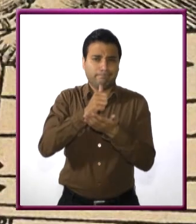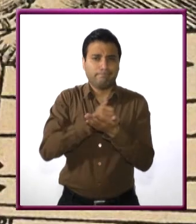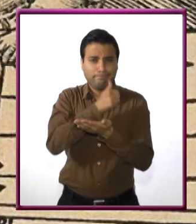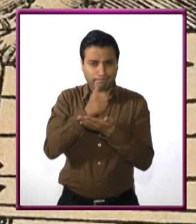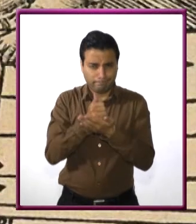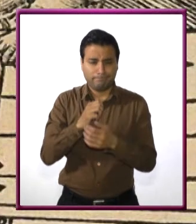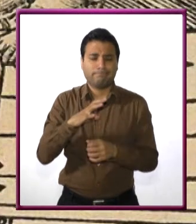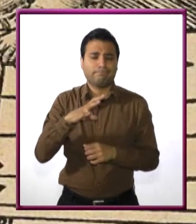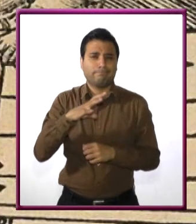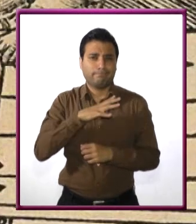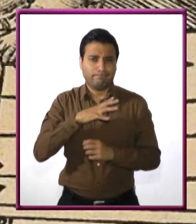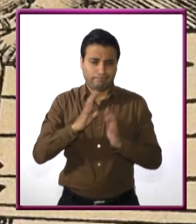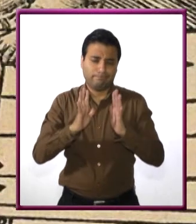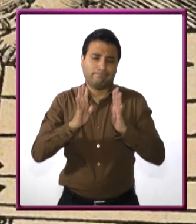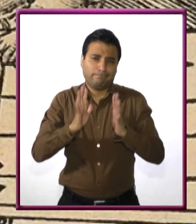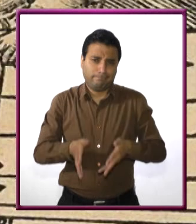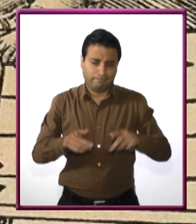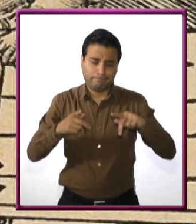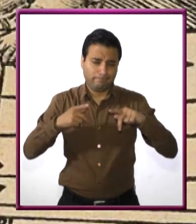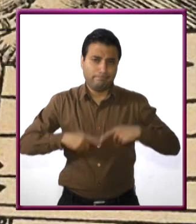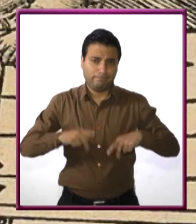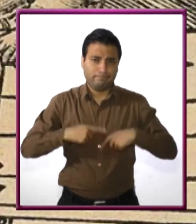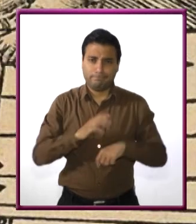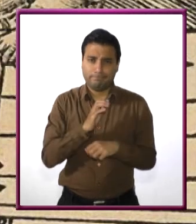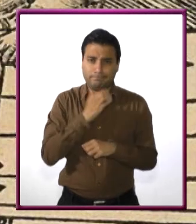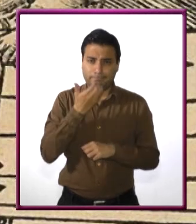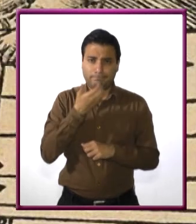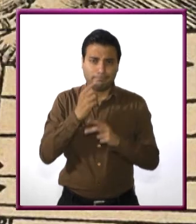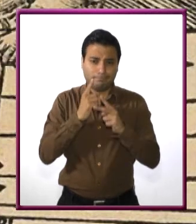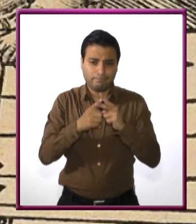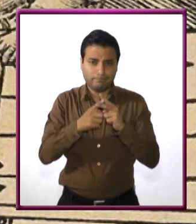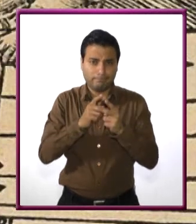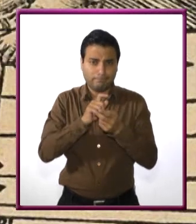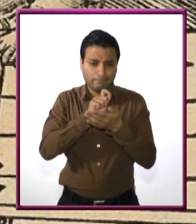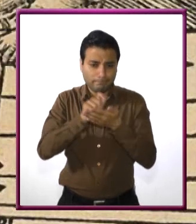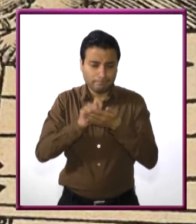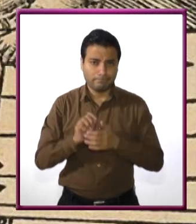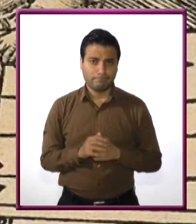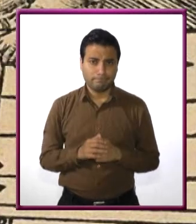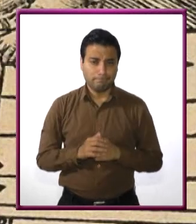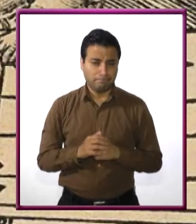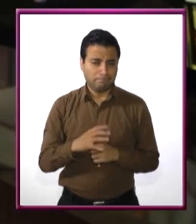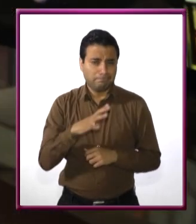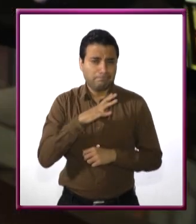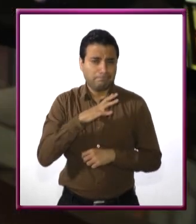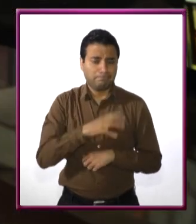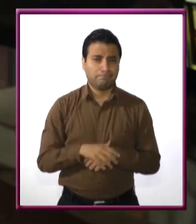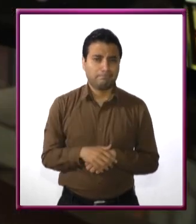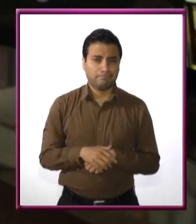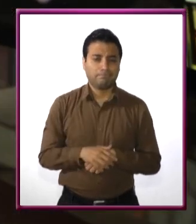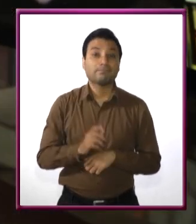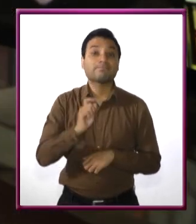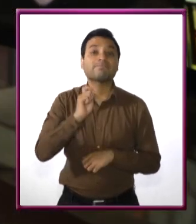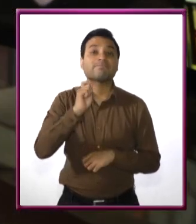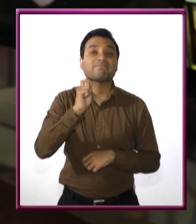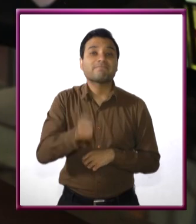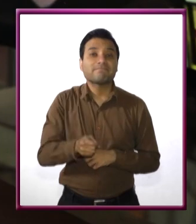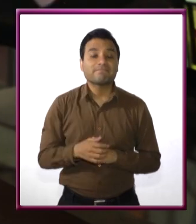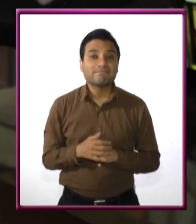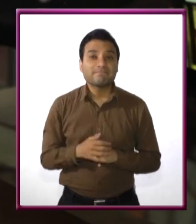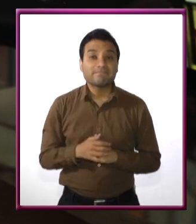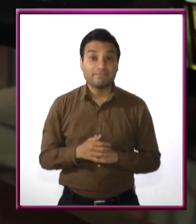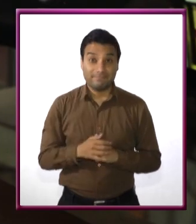antiguas civilizaciones de que ya había conocimiento matemático en poblaciones que no se habían encontrado. Entonces, eso nos sugiere